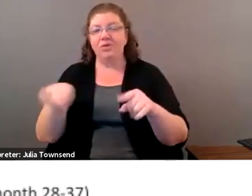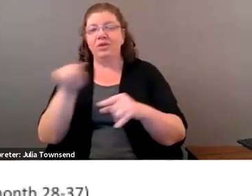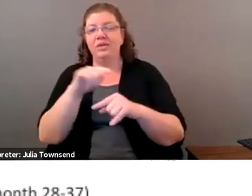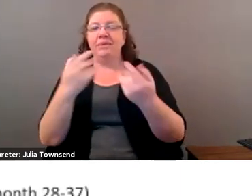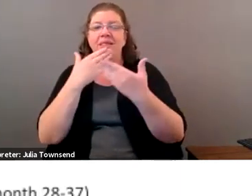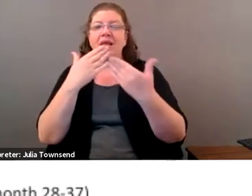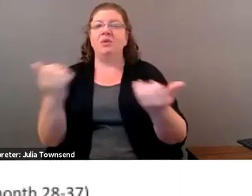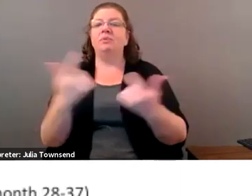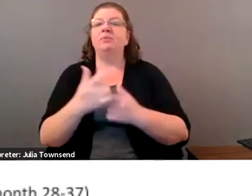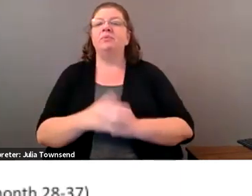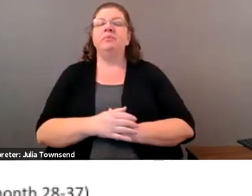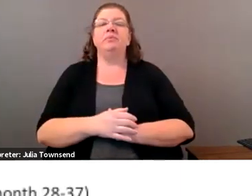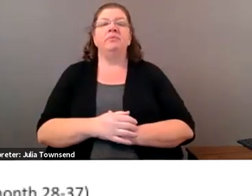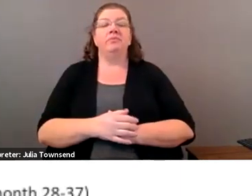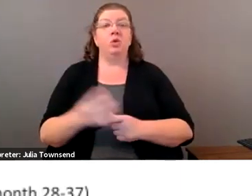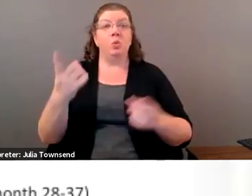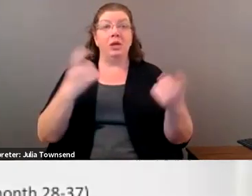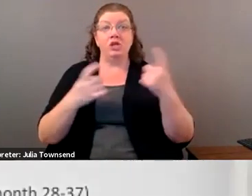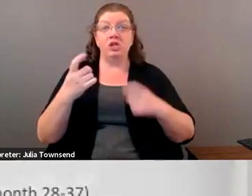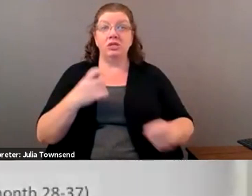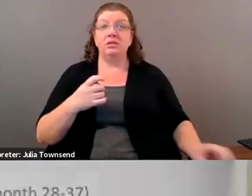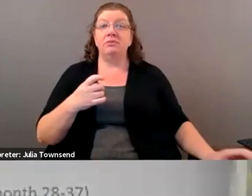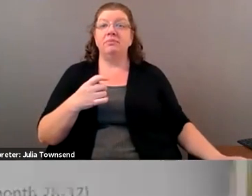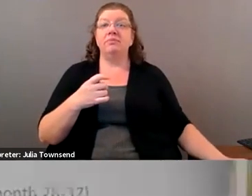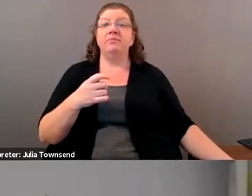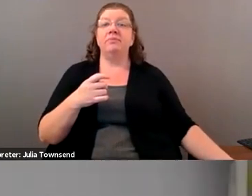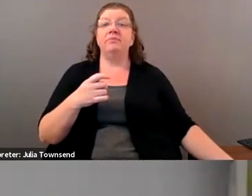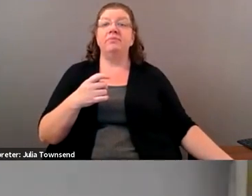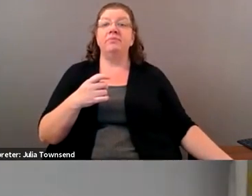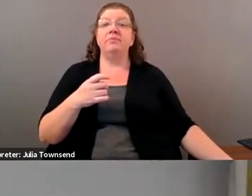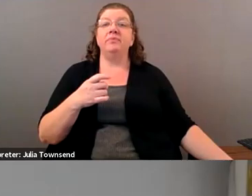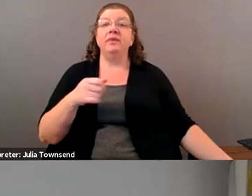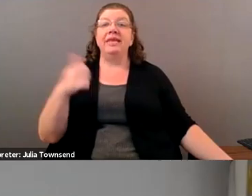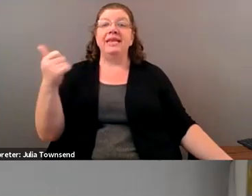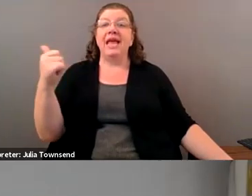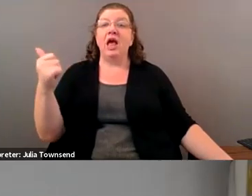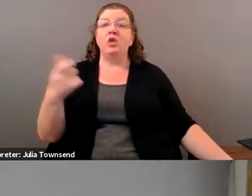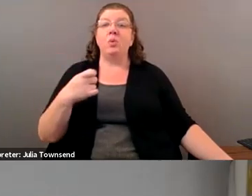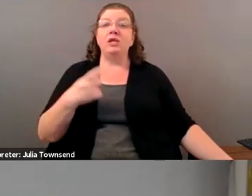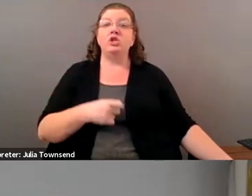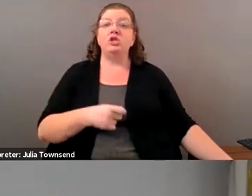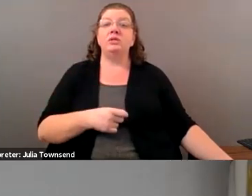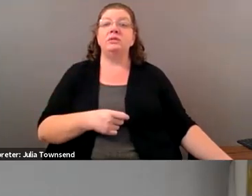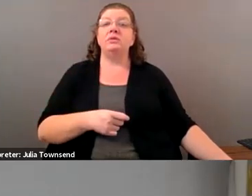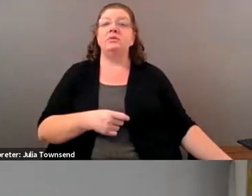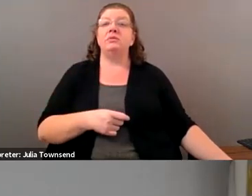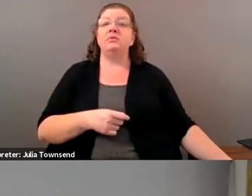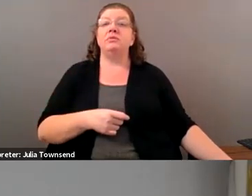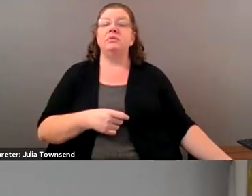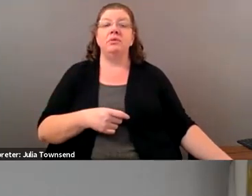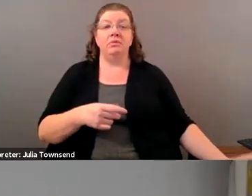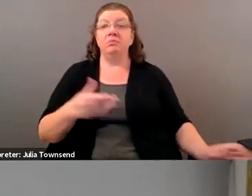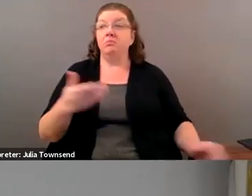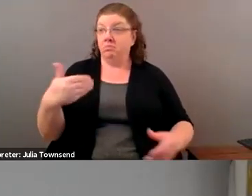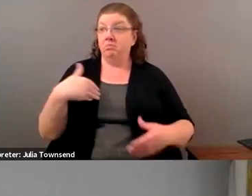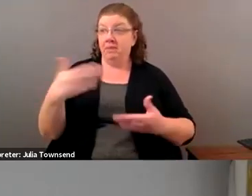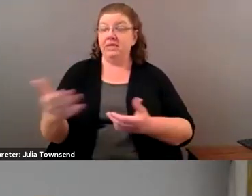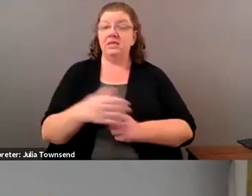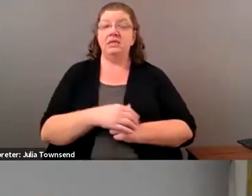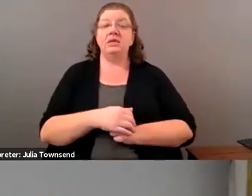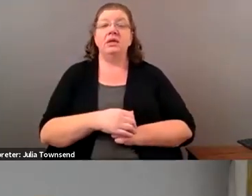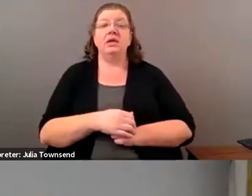aunque eso me ayuda muchas gracias presidenta fuera y gracias al equipo muchísimas gracias alguna pregunta alguna otra